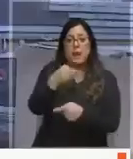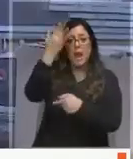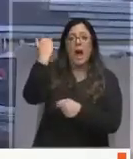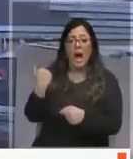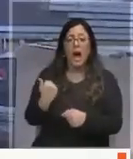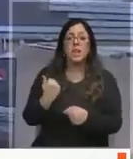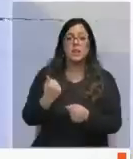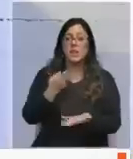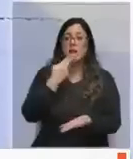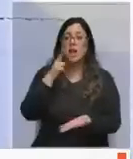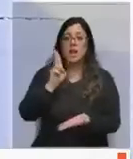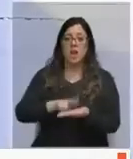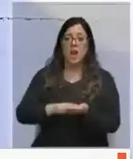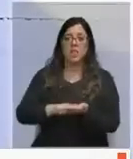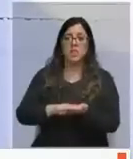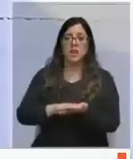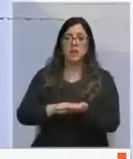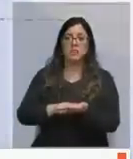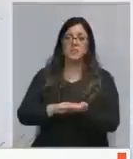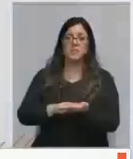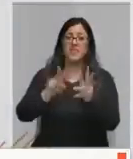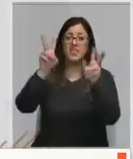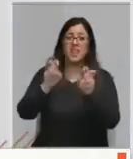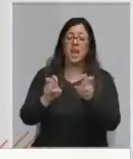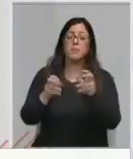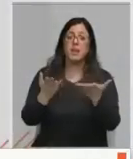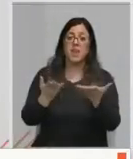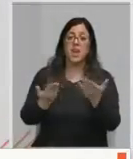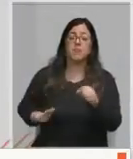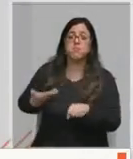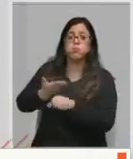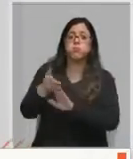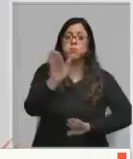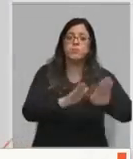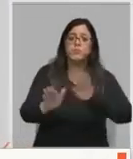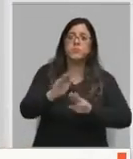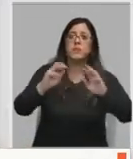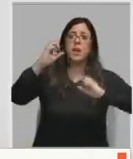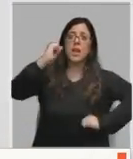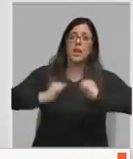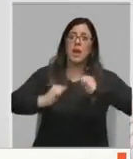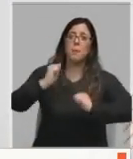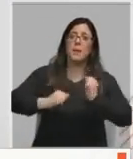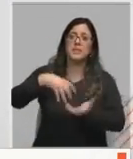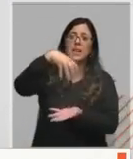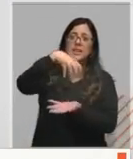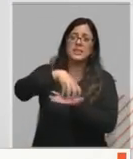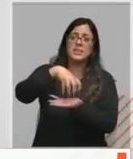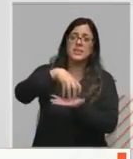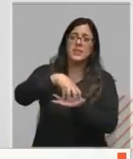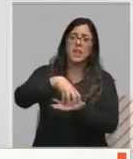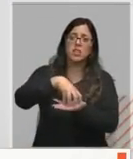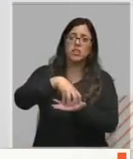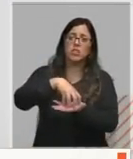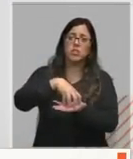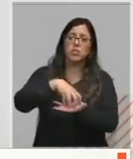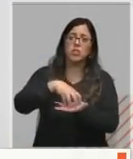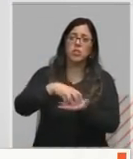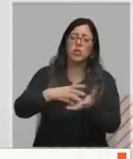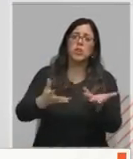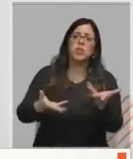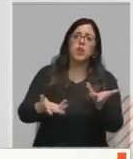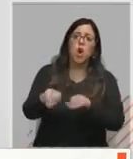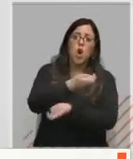una carta, materia, recurso de protección, recurrente, inmobiliaria, centros comerciales 1 SPA,